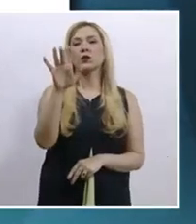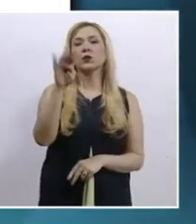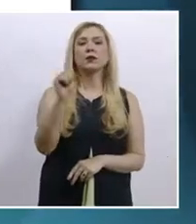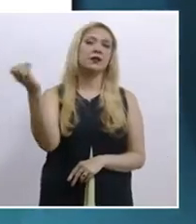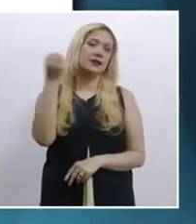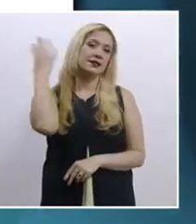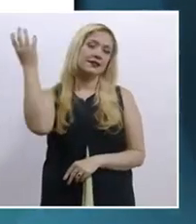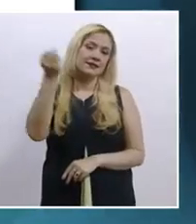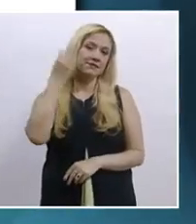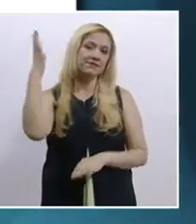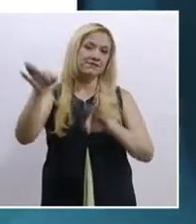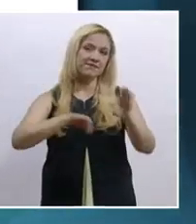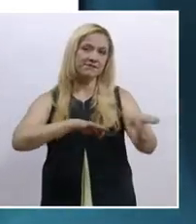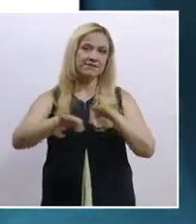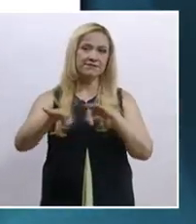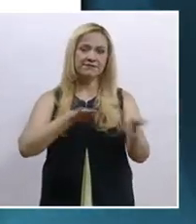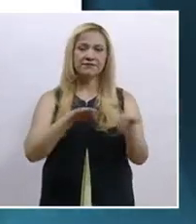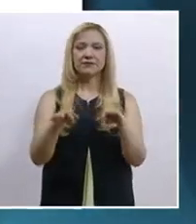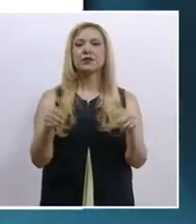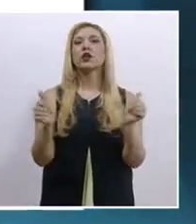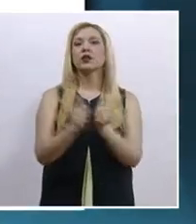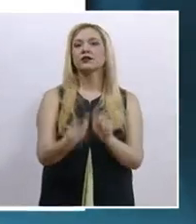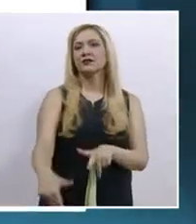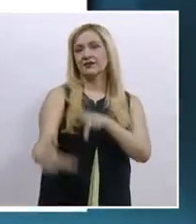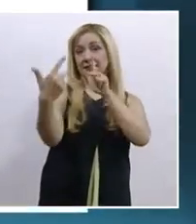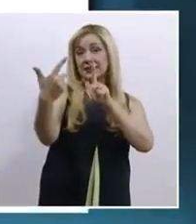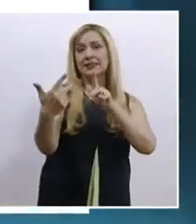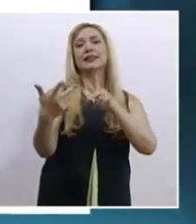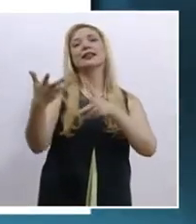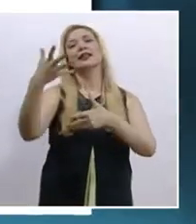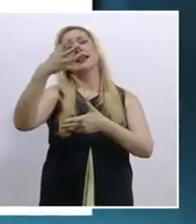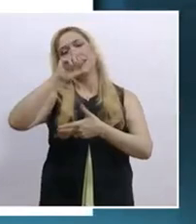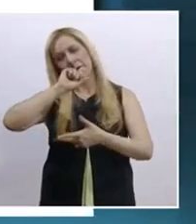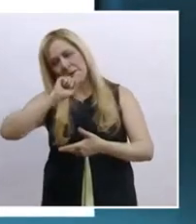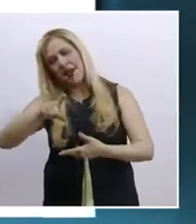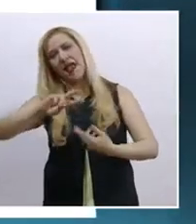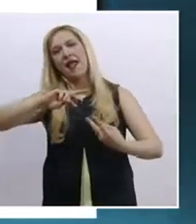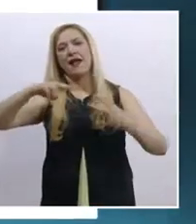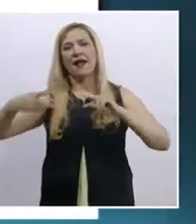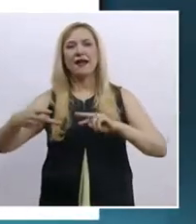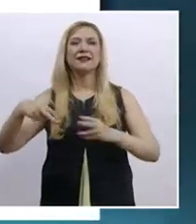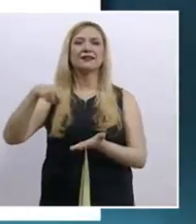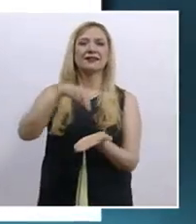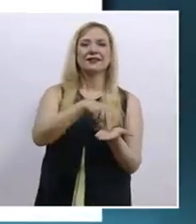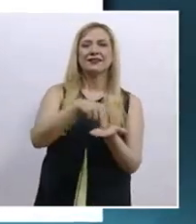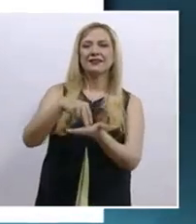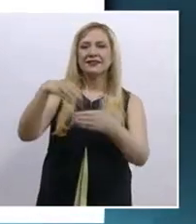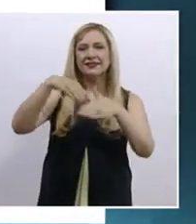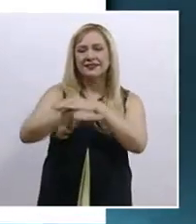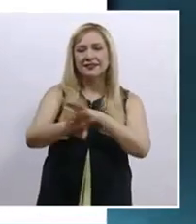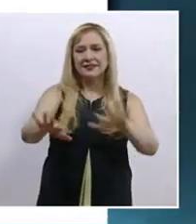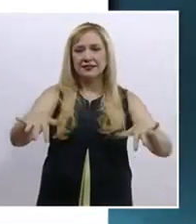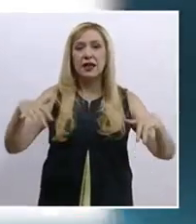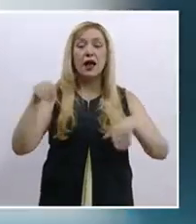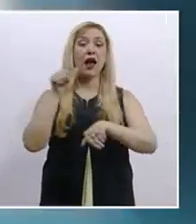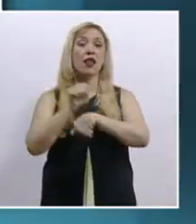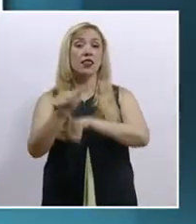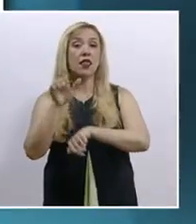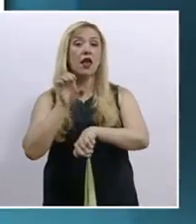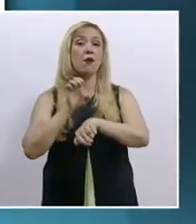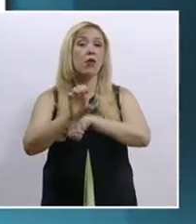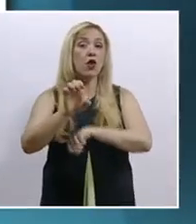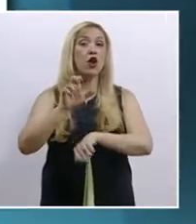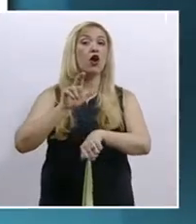periodo ordinario de sesiones de manera híbrida. En esta ocasión deliberará sentencias que involucran a los estados de Argentina, Ecuador y